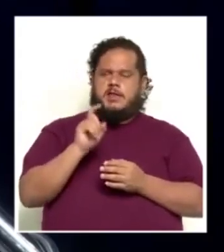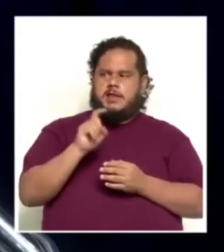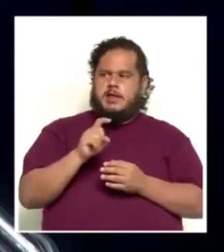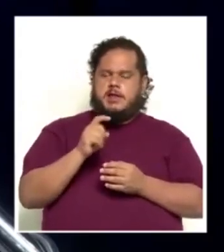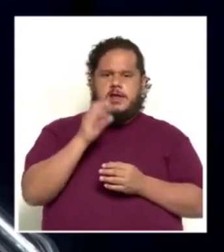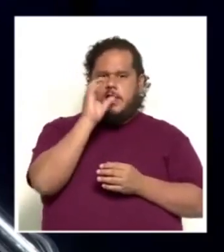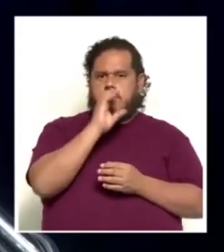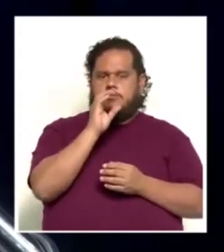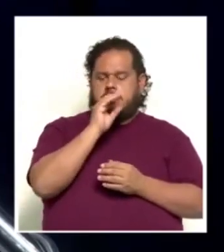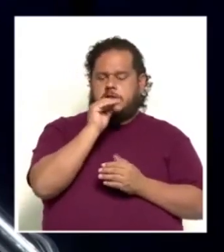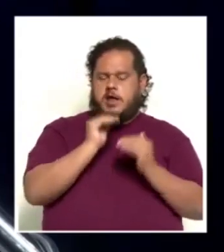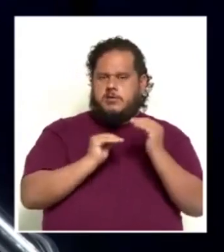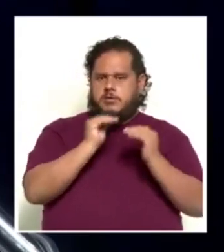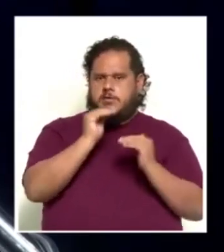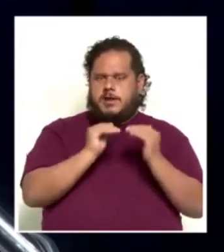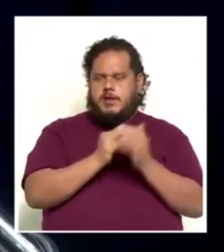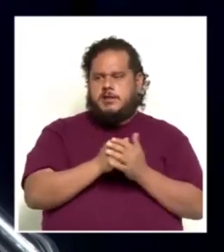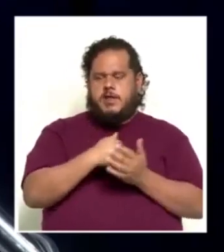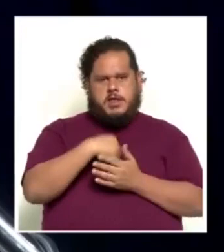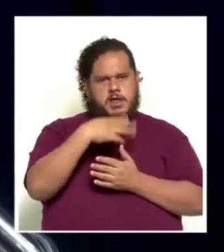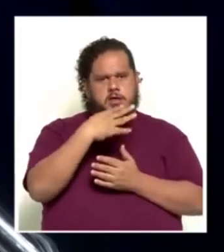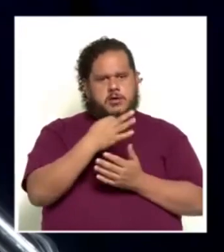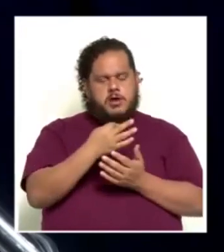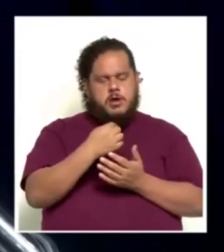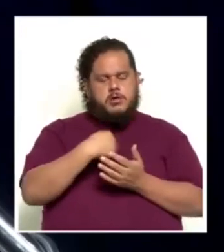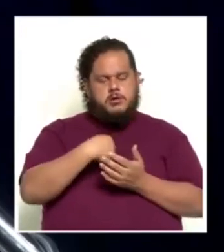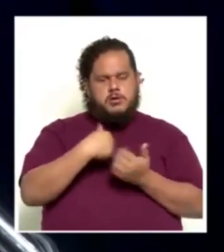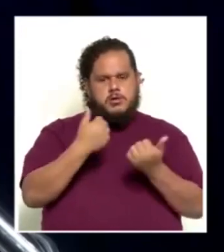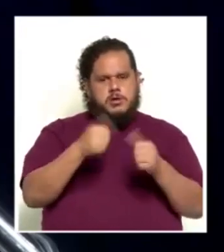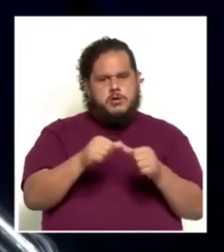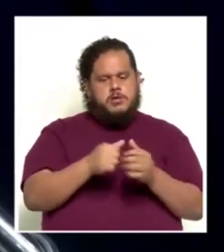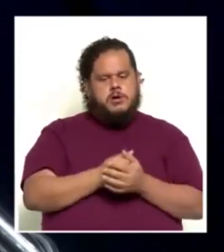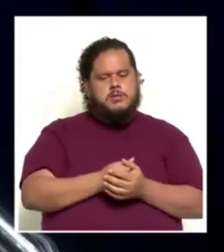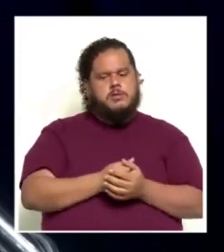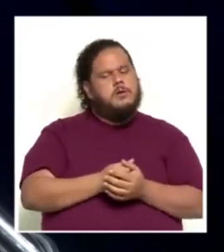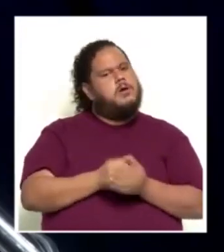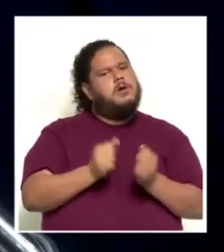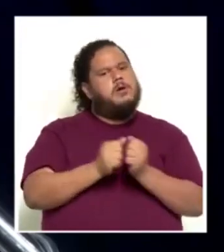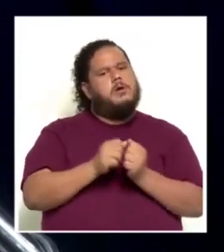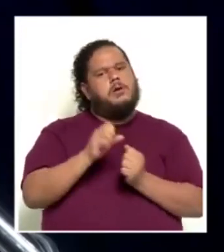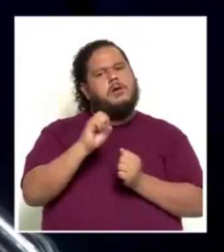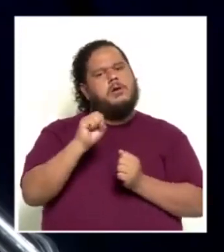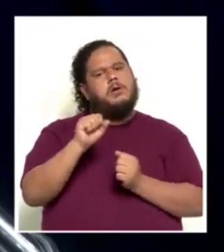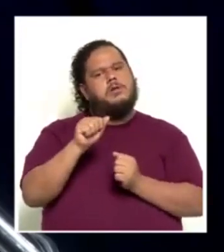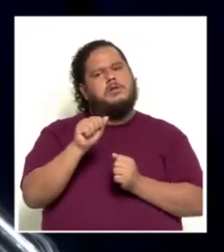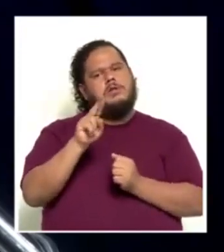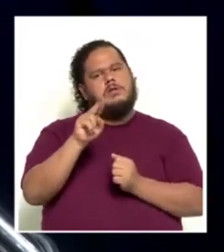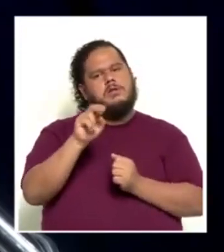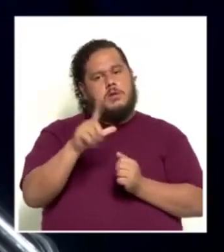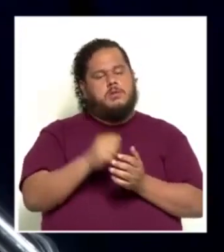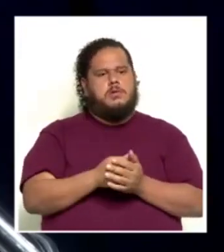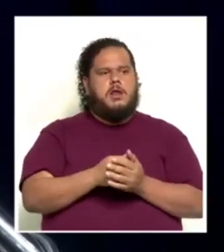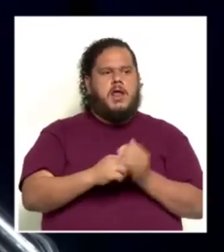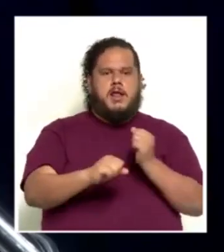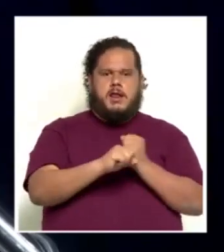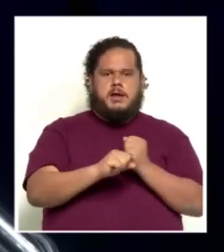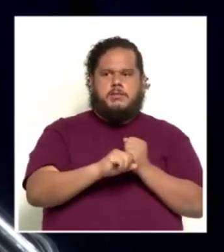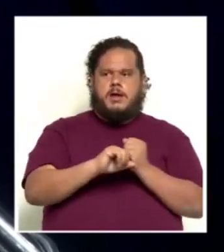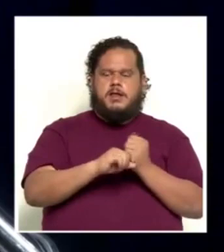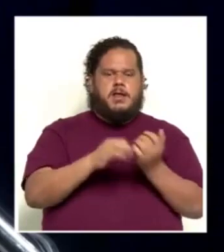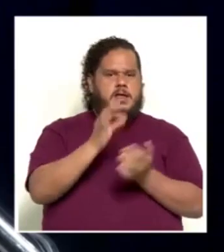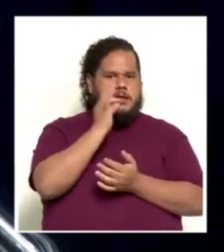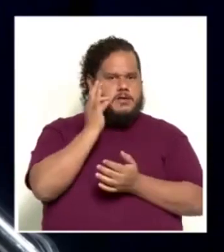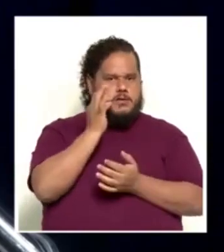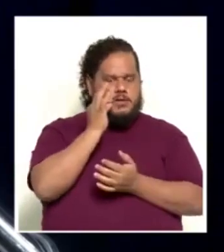un balance y yo creo que yo coincido con Saúl. De alguna forma la campaña de José María tiene